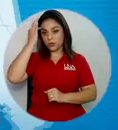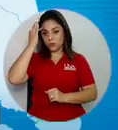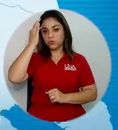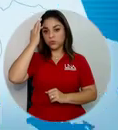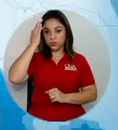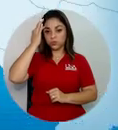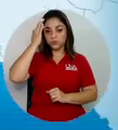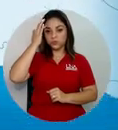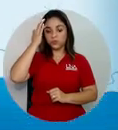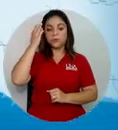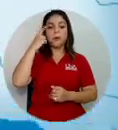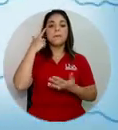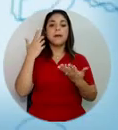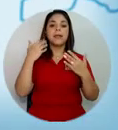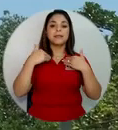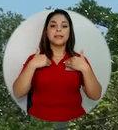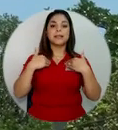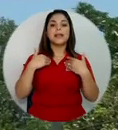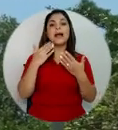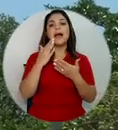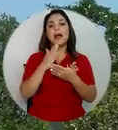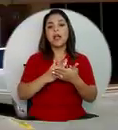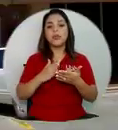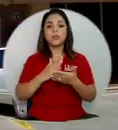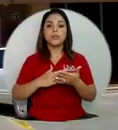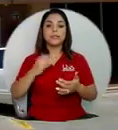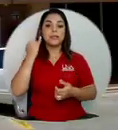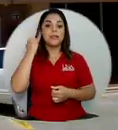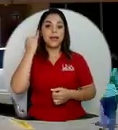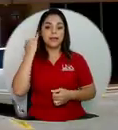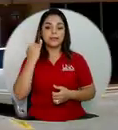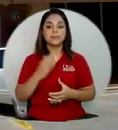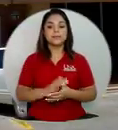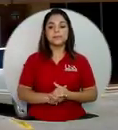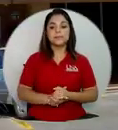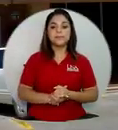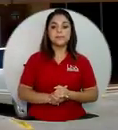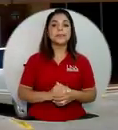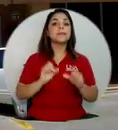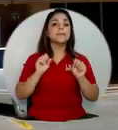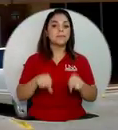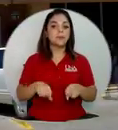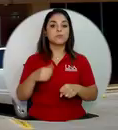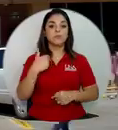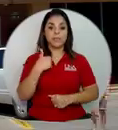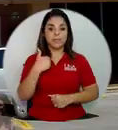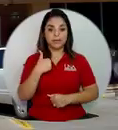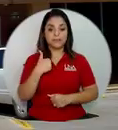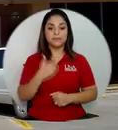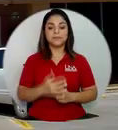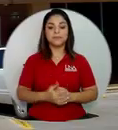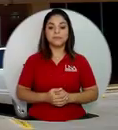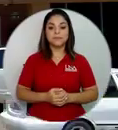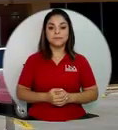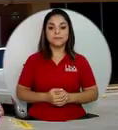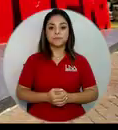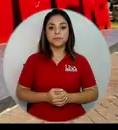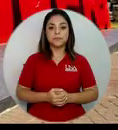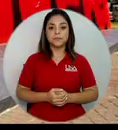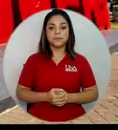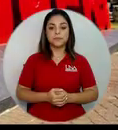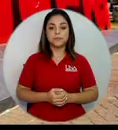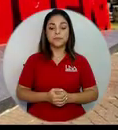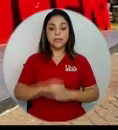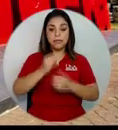ido aterrizando, ¿verdad? Para generar algunos algoritmos que permitan la generación de cursos